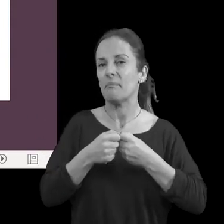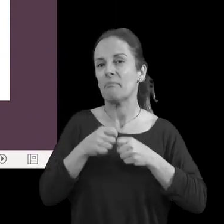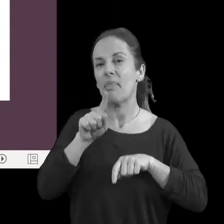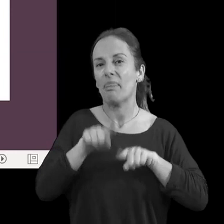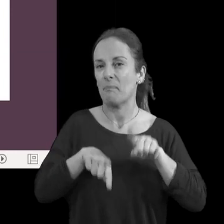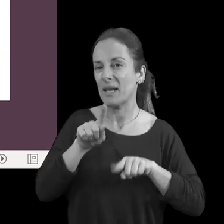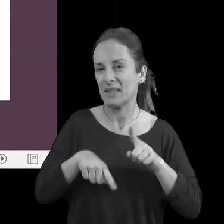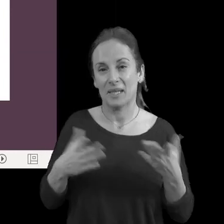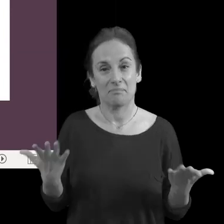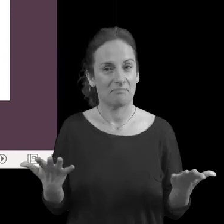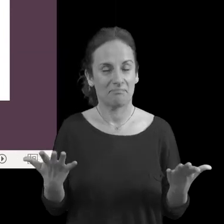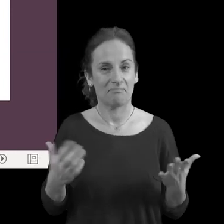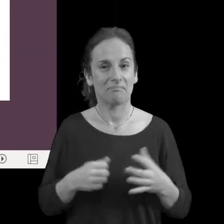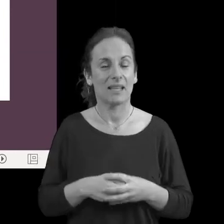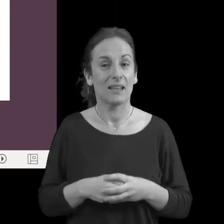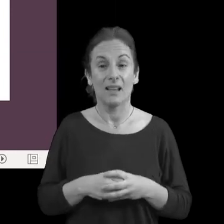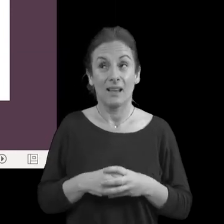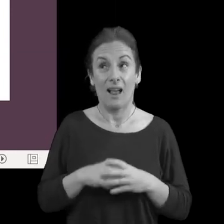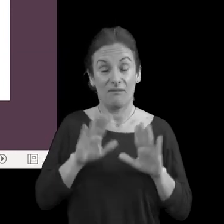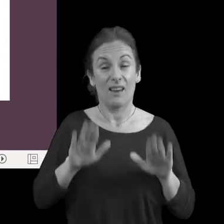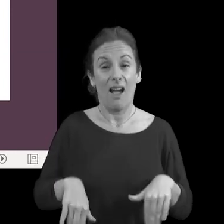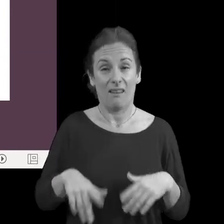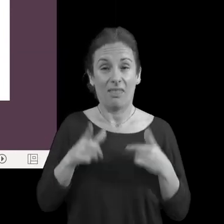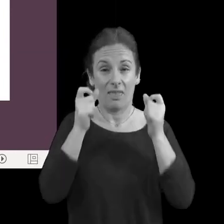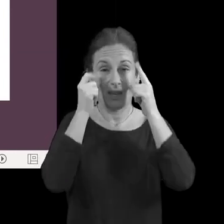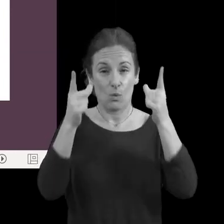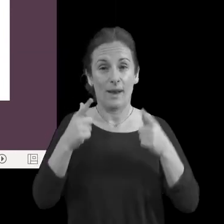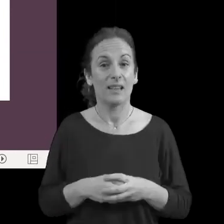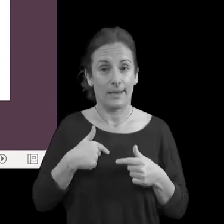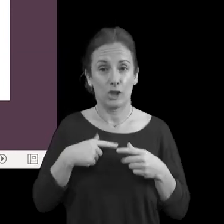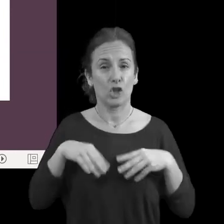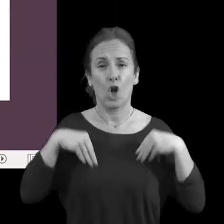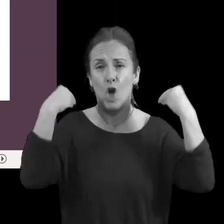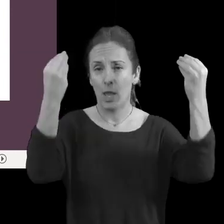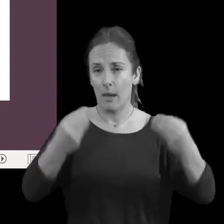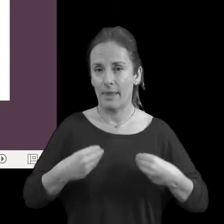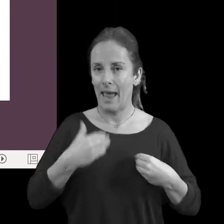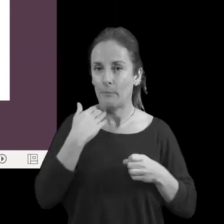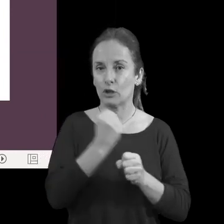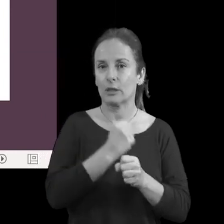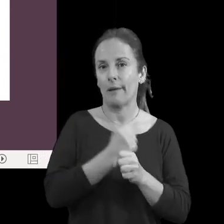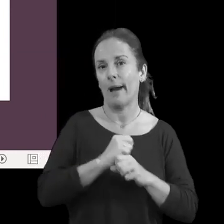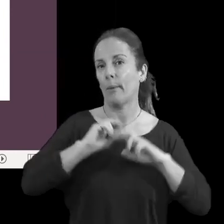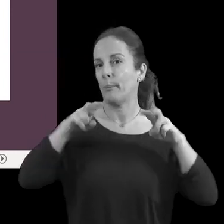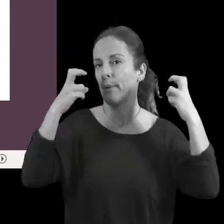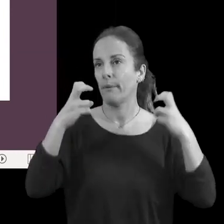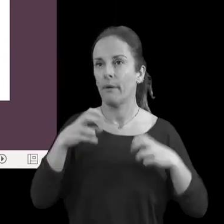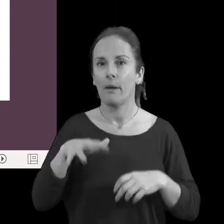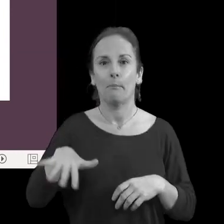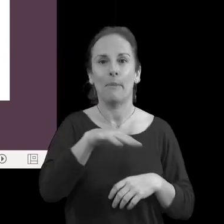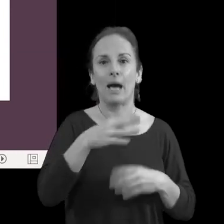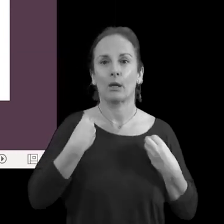verdad es que aprendemos relativamente pronto que es una cuestión de por vida, ¿no? Porque si te cambias de trabajo, te cambias de barrio, cambias de relaciones y estás como,